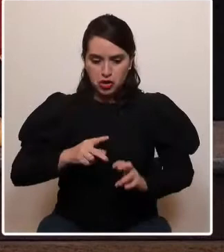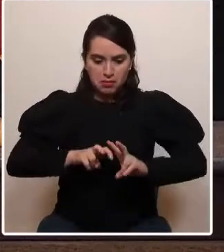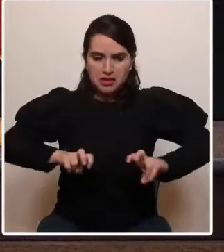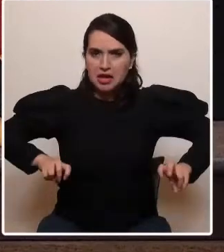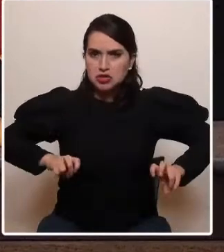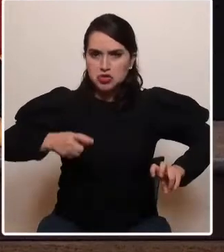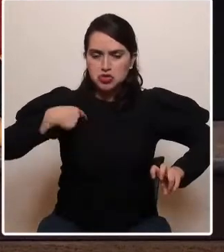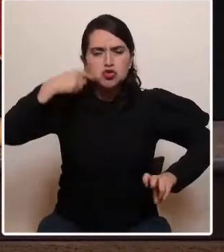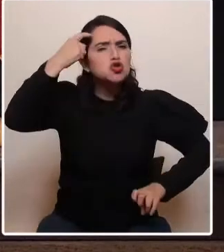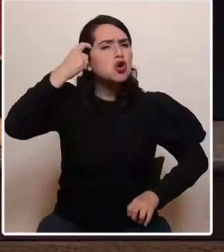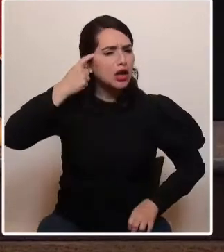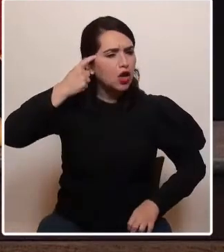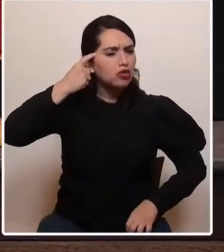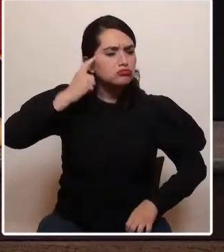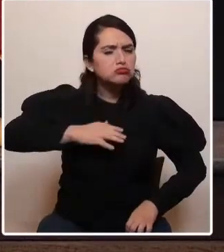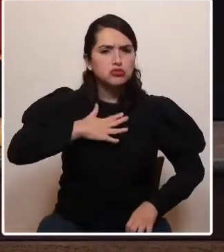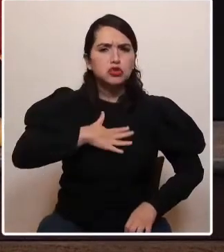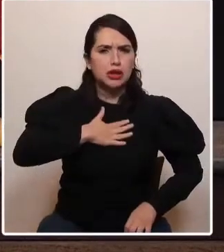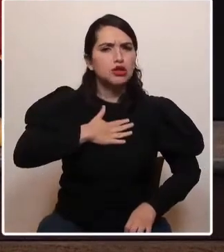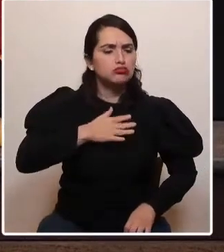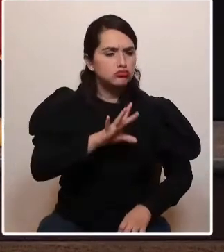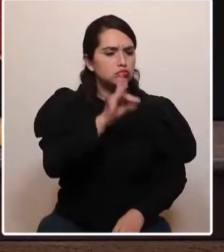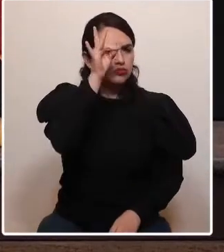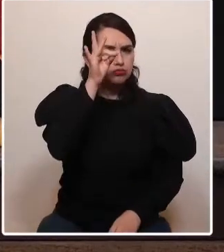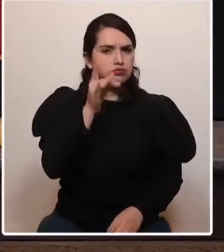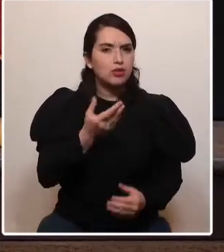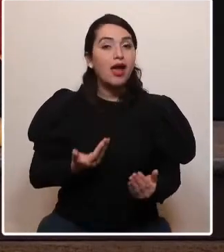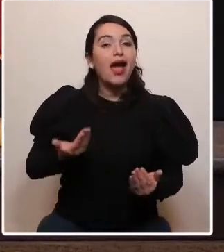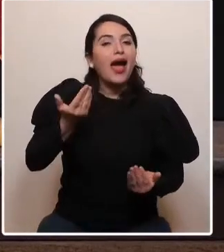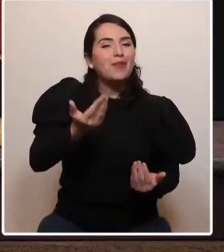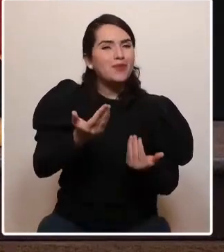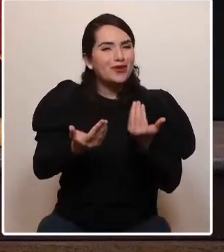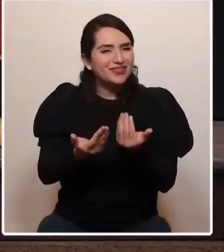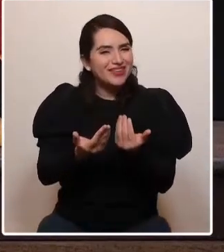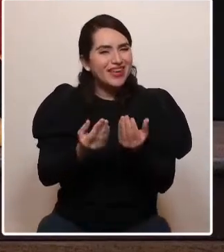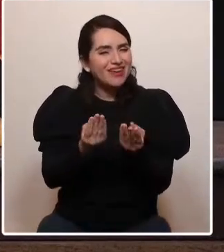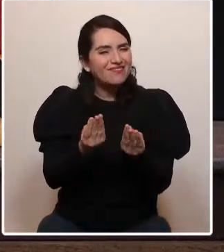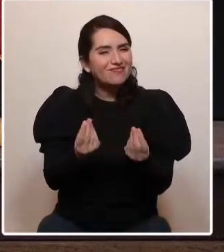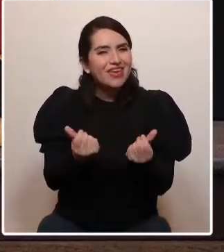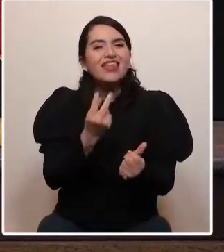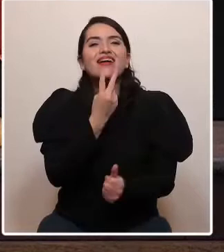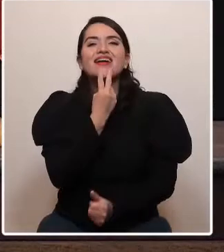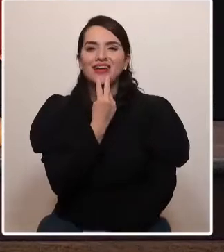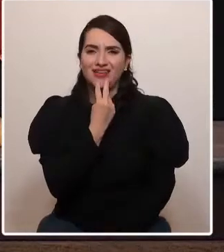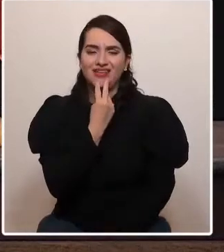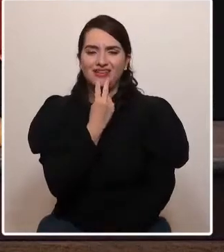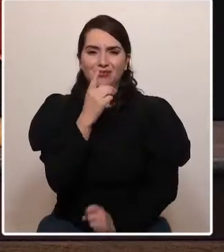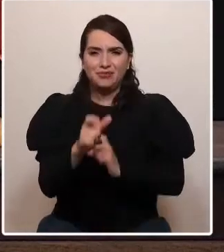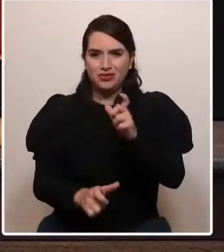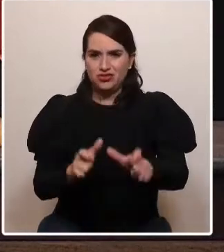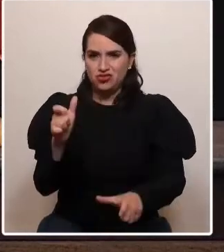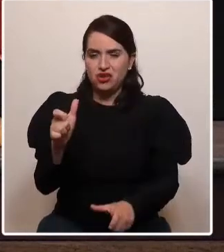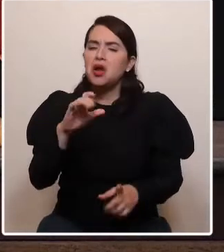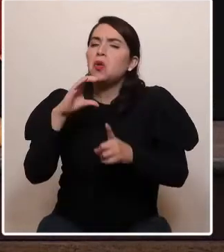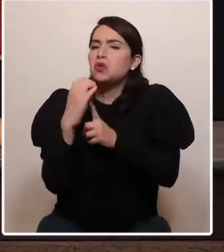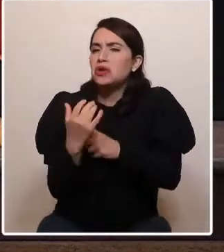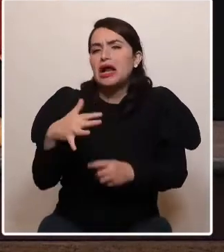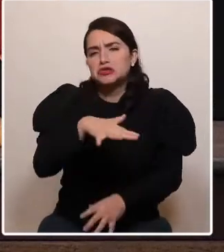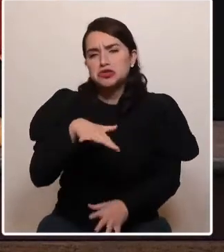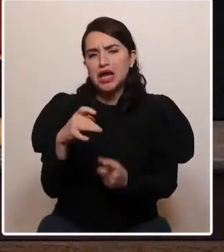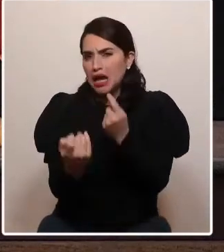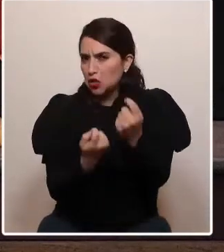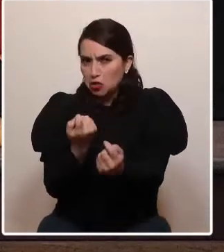crea conveniente, lo que estime que podrá hacer un aporte a la calidad de vida de las personas, ya sea en lo cultural, social,